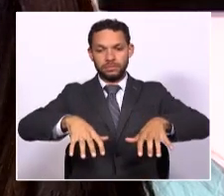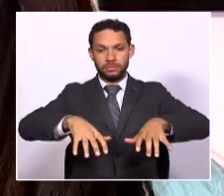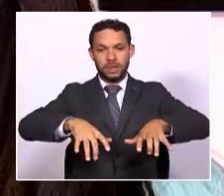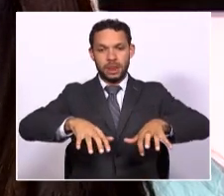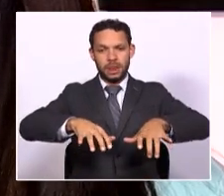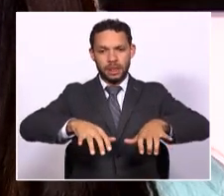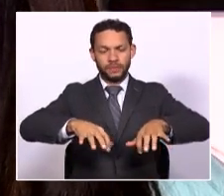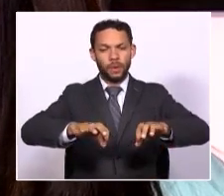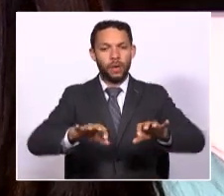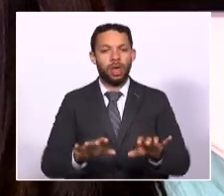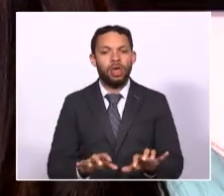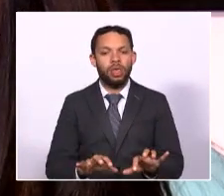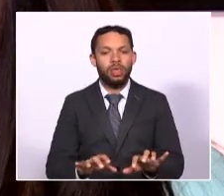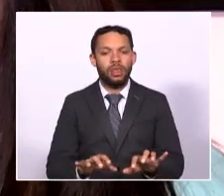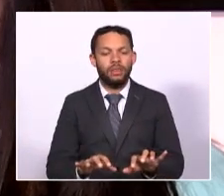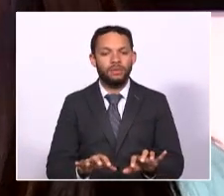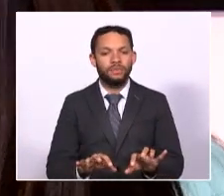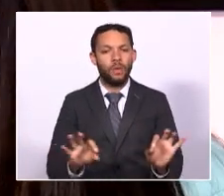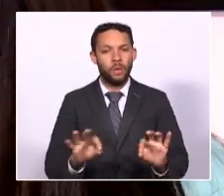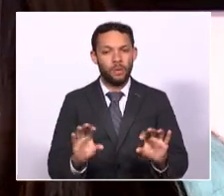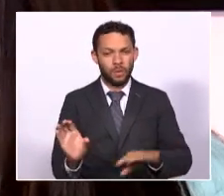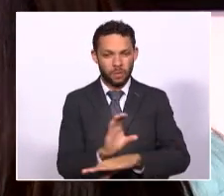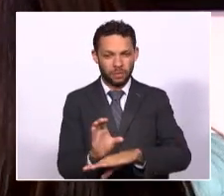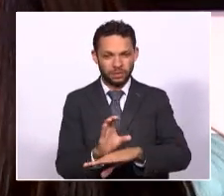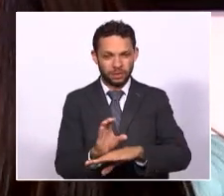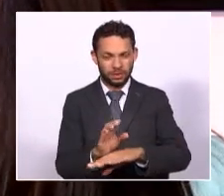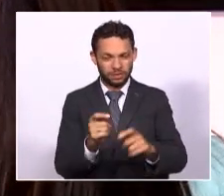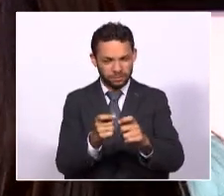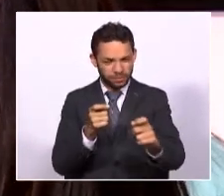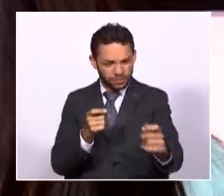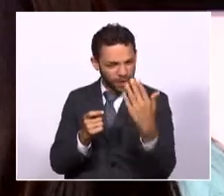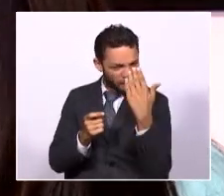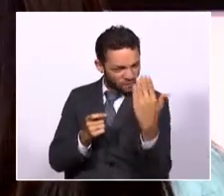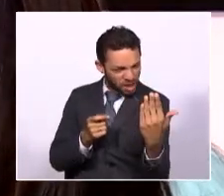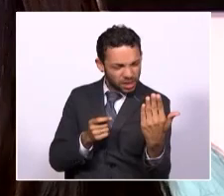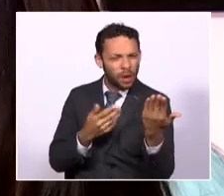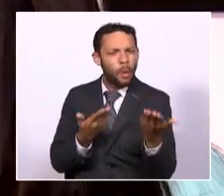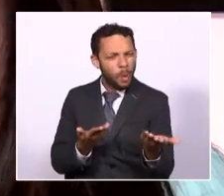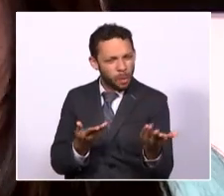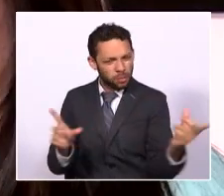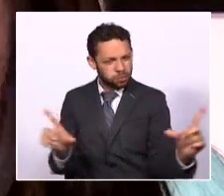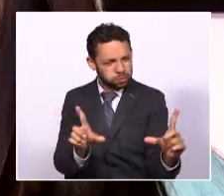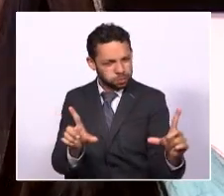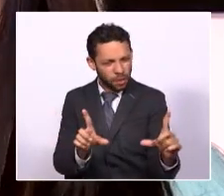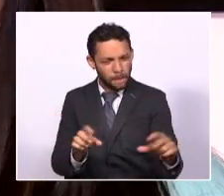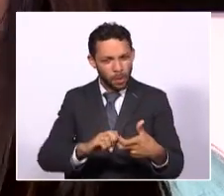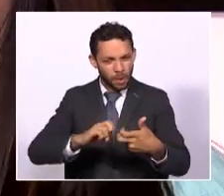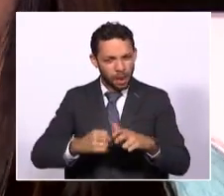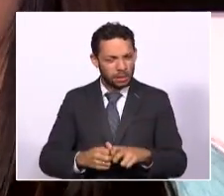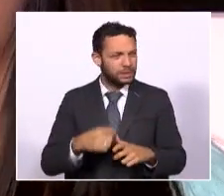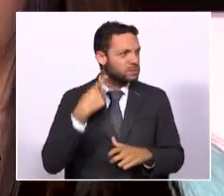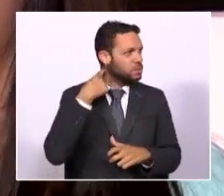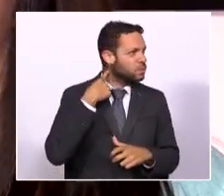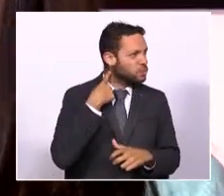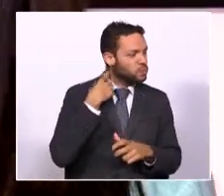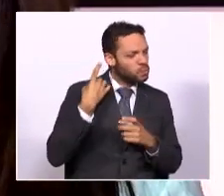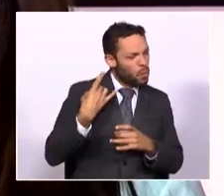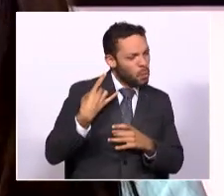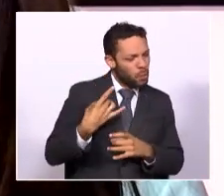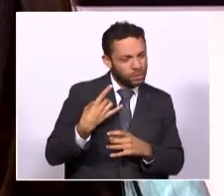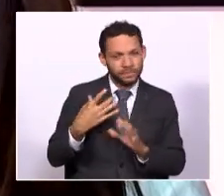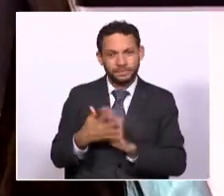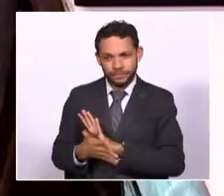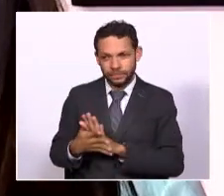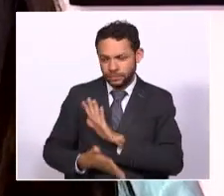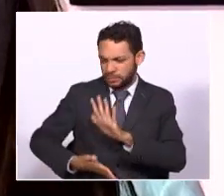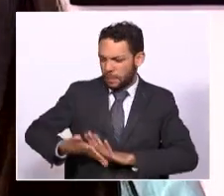teclado, buena distancia al computador. ¿Será esa la causa del dolor que ella tiene en la columna? ¿Cómo hacer ese tipo de